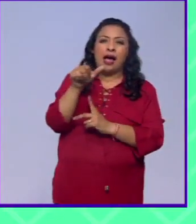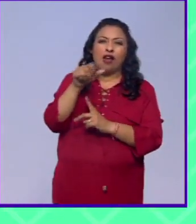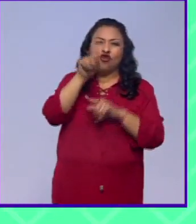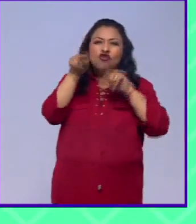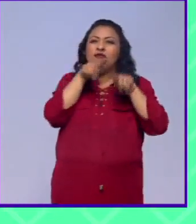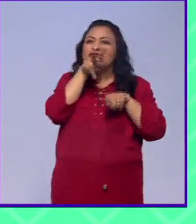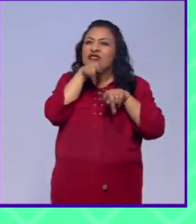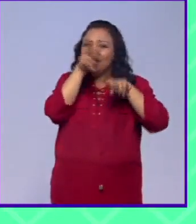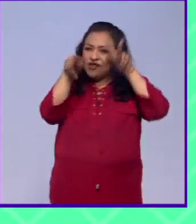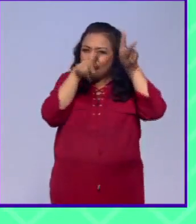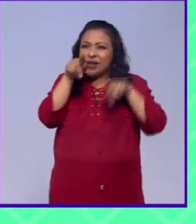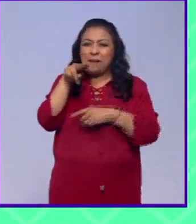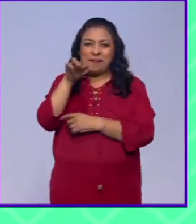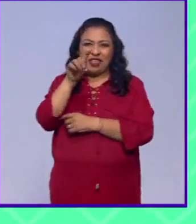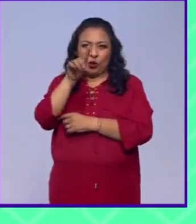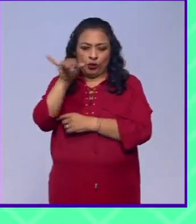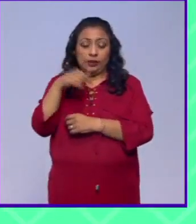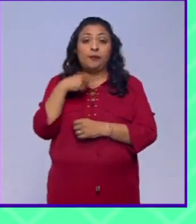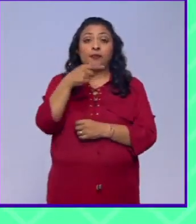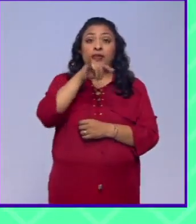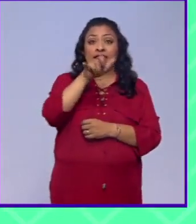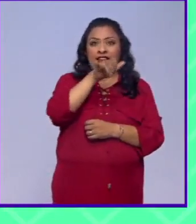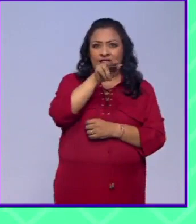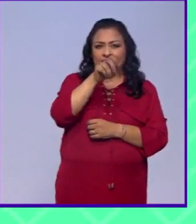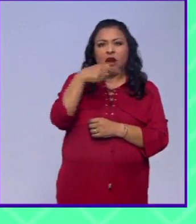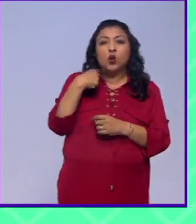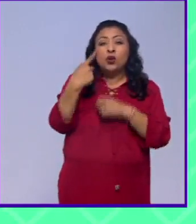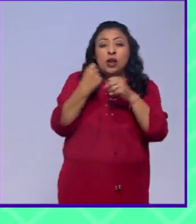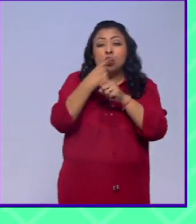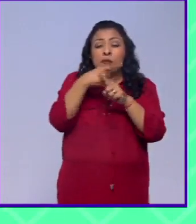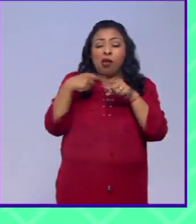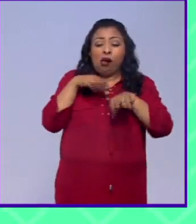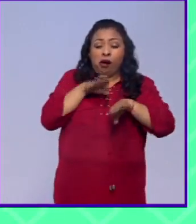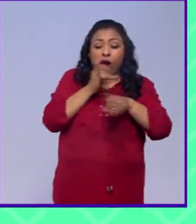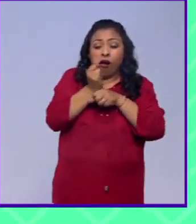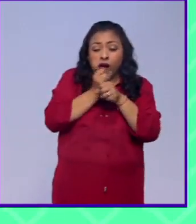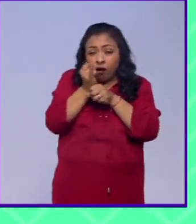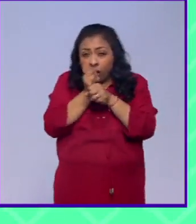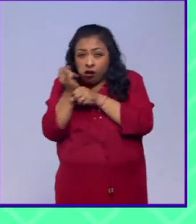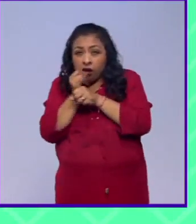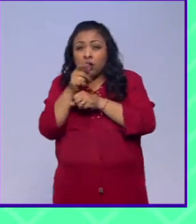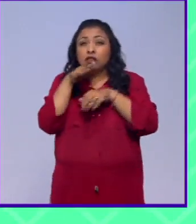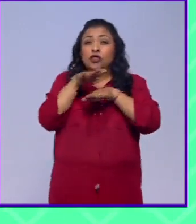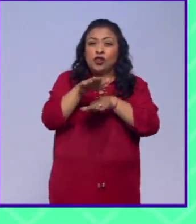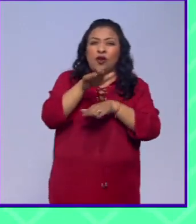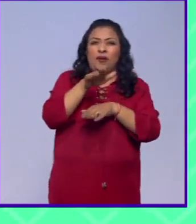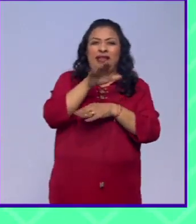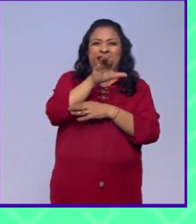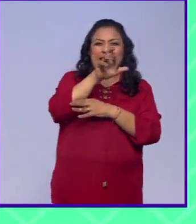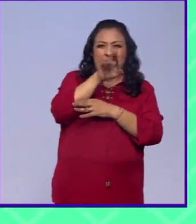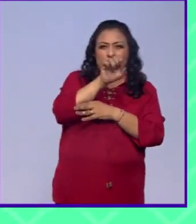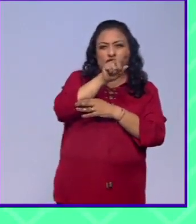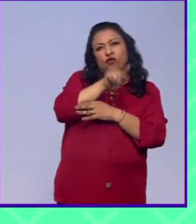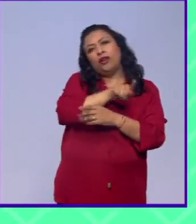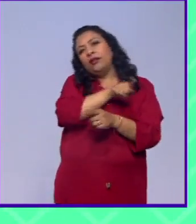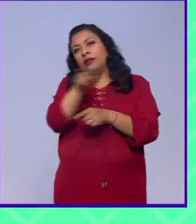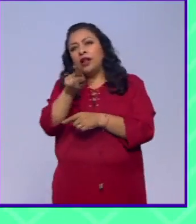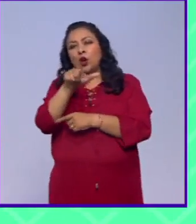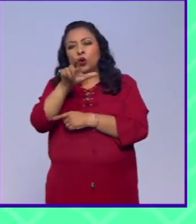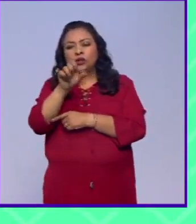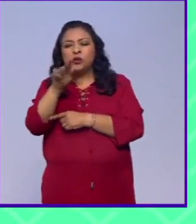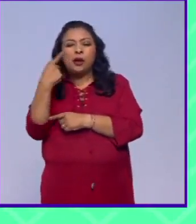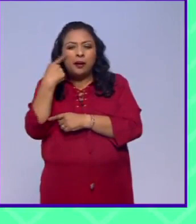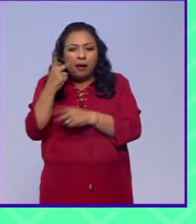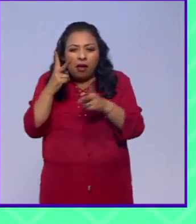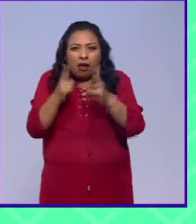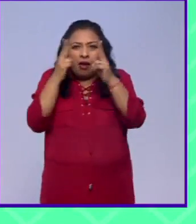¿no? Javier Herrera trabajó un año y medio analizando todo tipo de textos que Carlos Fuentes escribió sobre Luis Buñuel para determinar si había